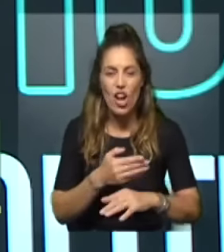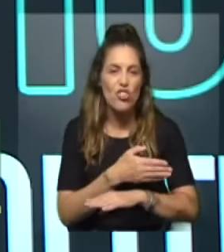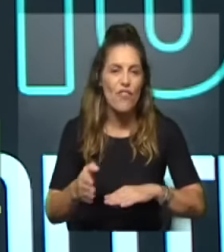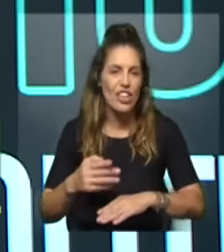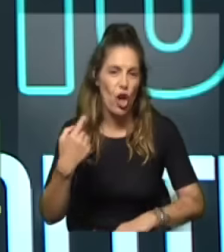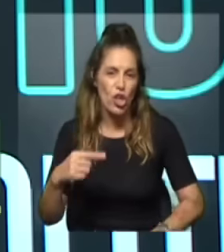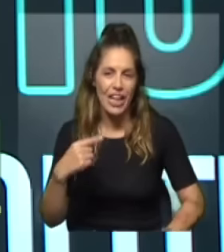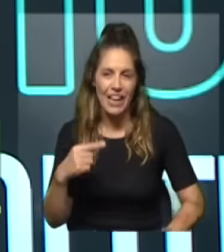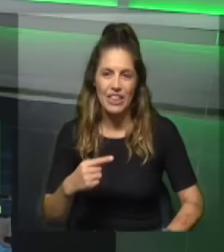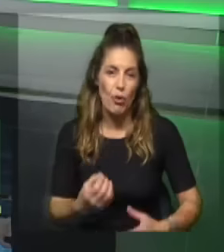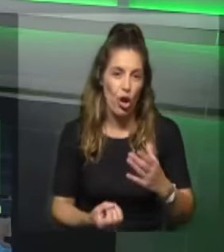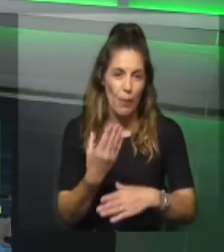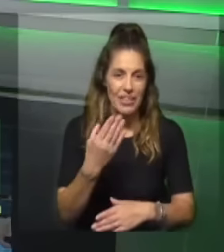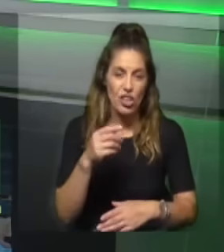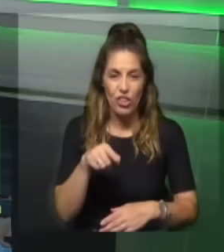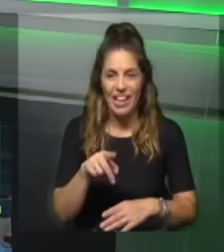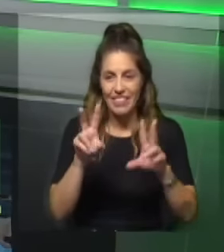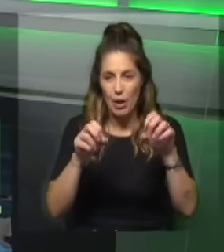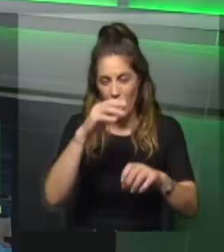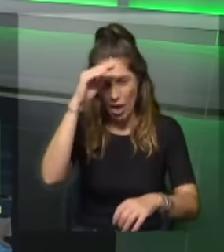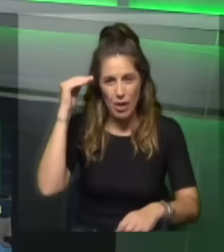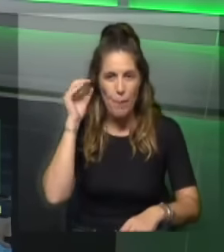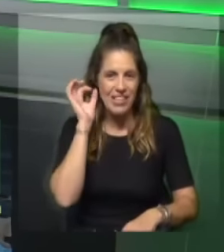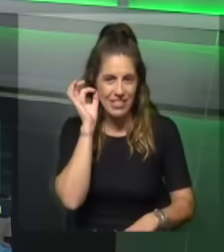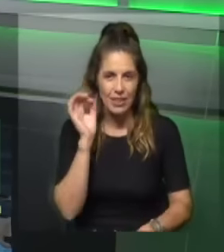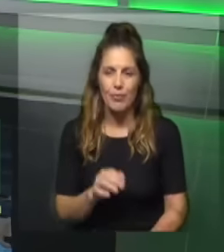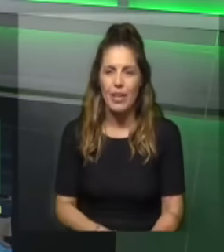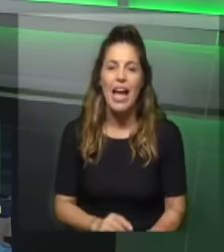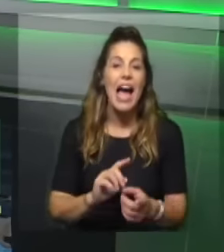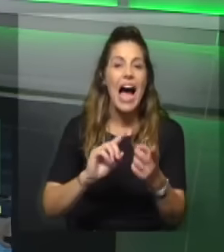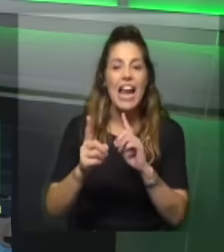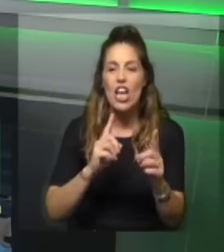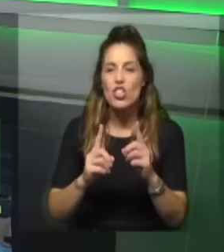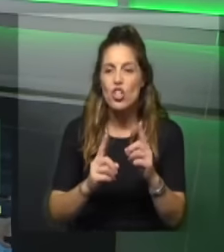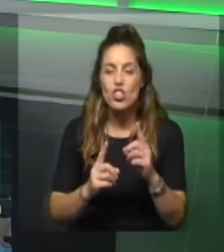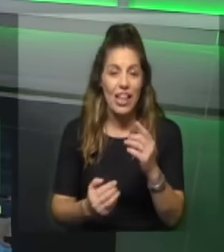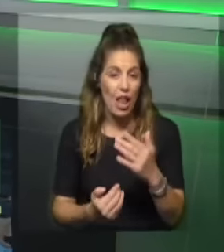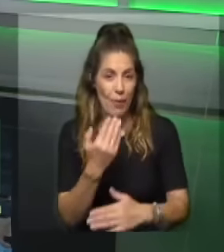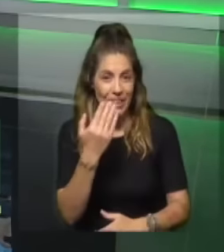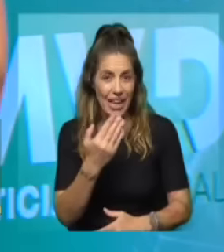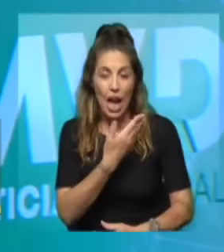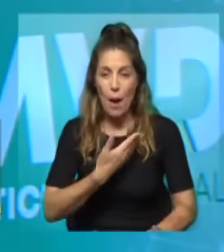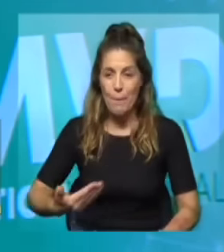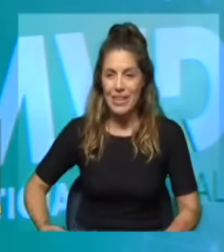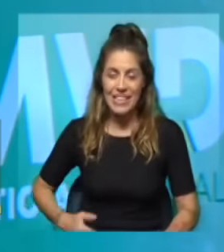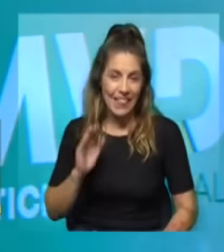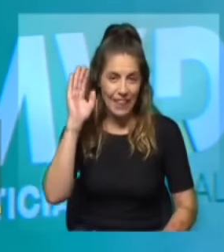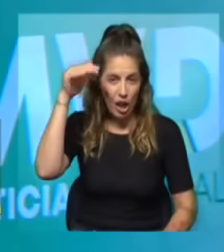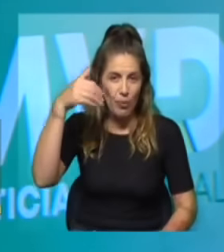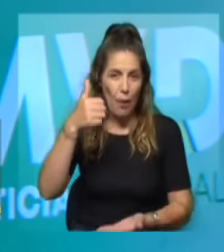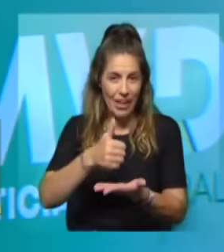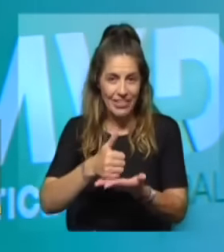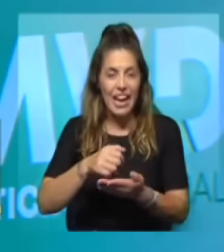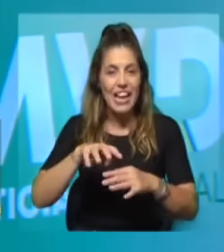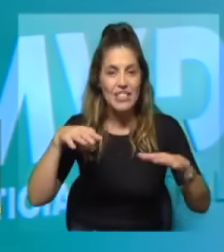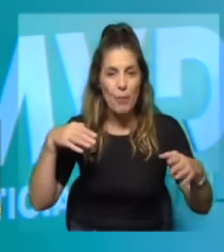teniendo con la aparición de este caso bien a las 11 de la mañana el presidente de la república está estará en la asamblea general para hacer esta rendición de cuentas